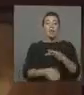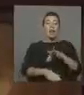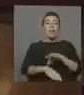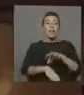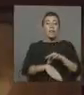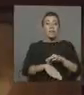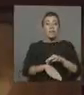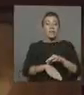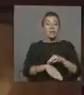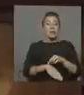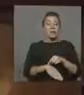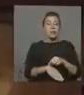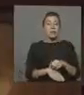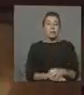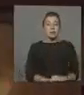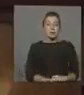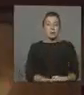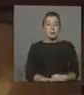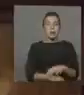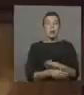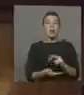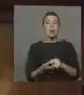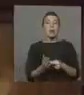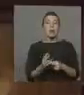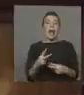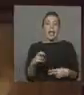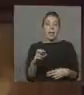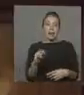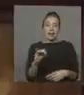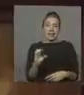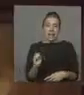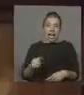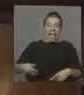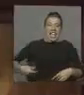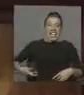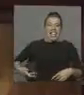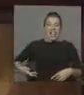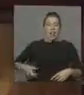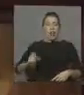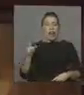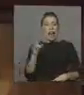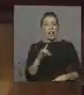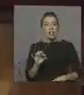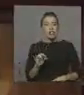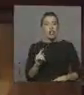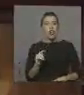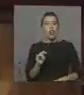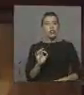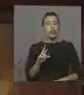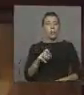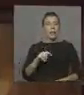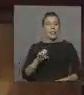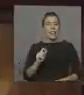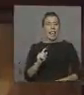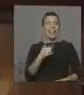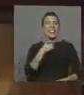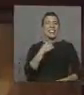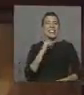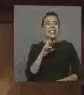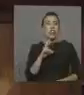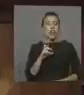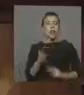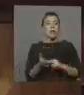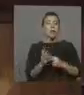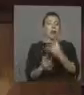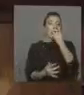médica concomitante, ya sea insuficiencia hepática, hígado graso, tormenta tiroidea, insuficiencia